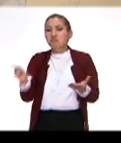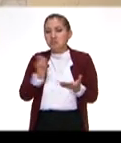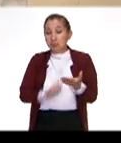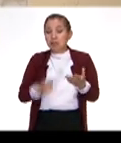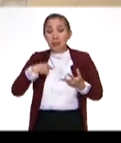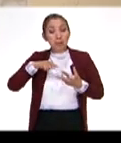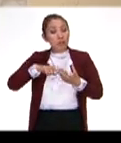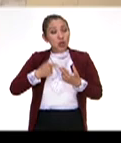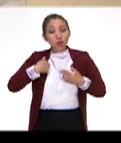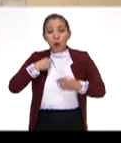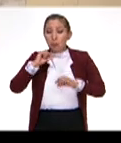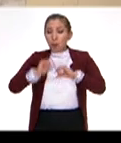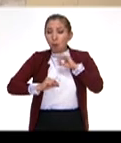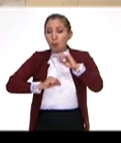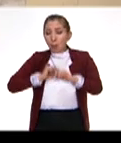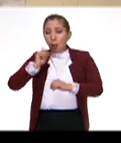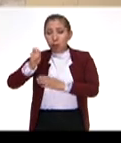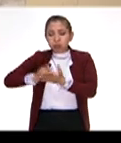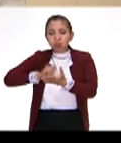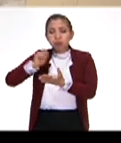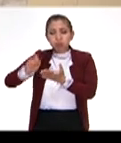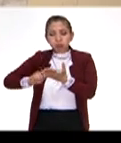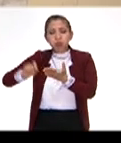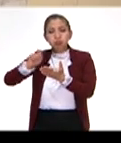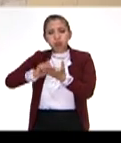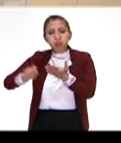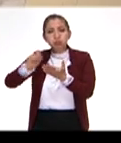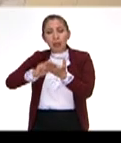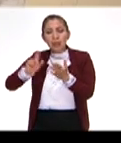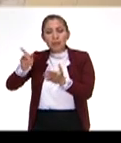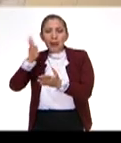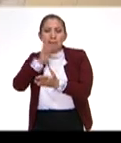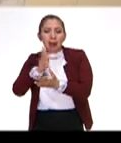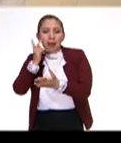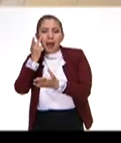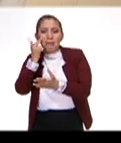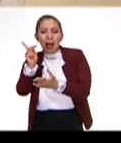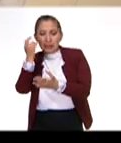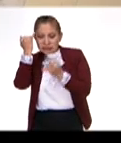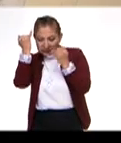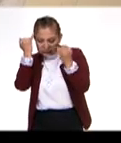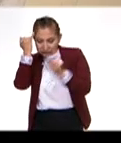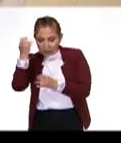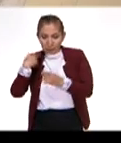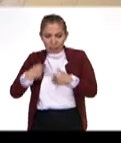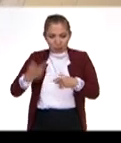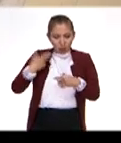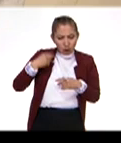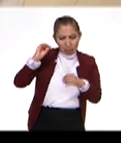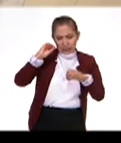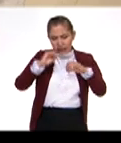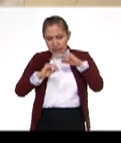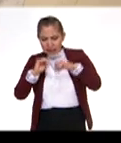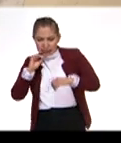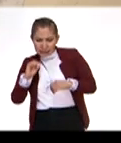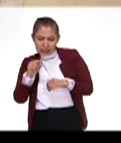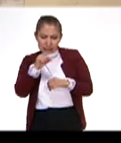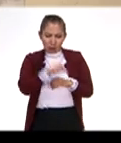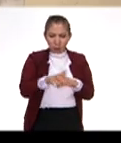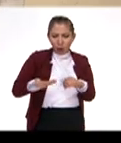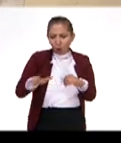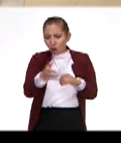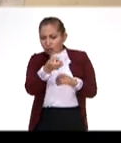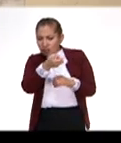Y es como me fui abriendo paso yo a experimentar, a crear personajes, ¿no? A inventar personajes,